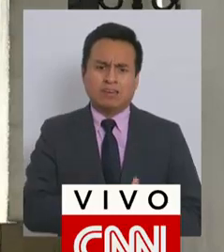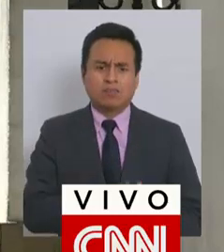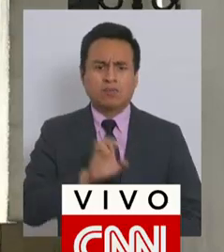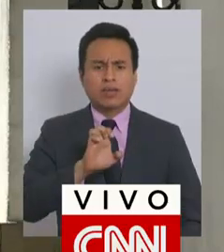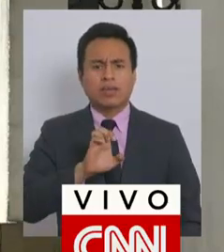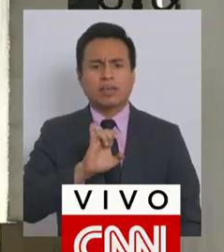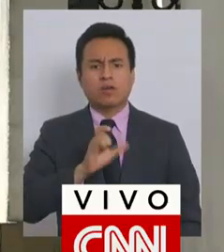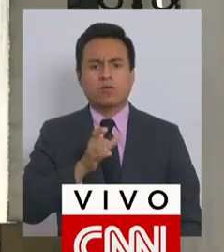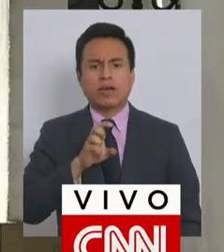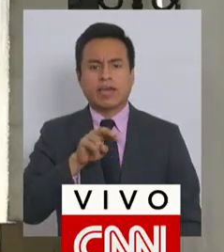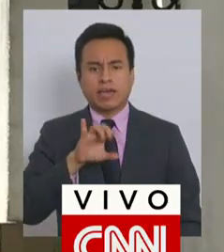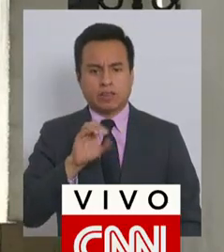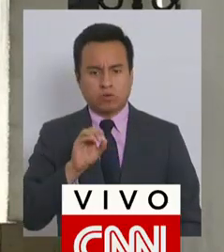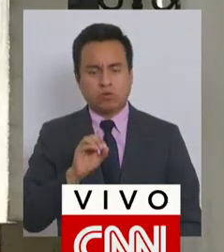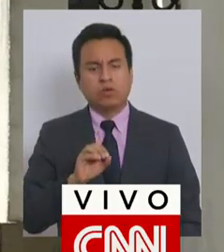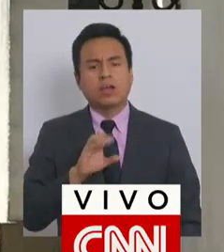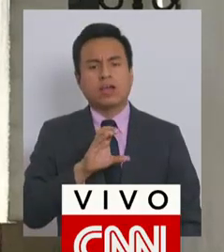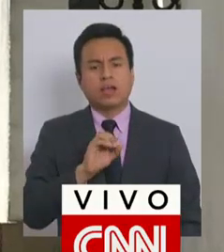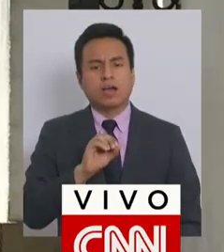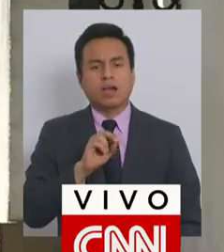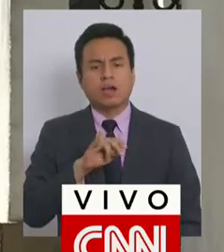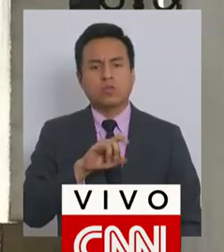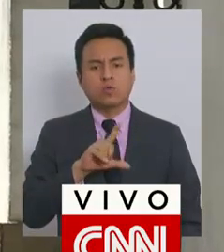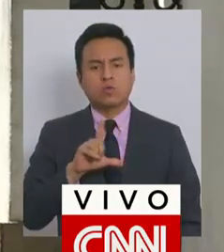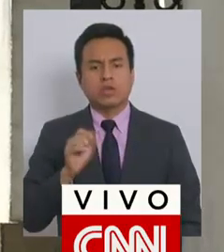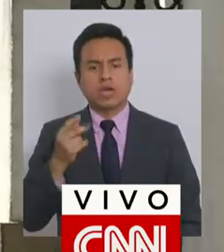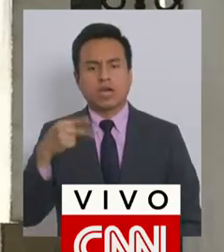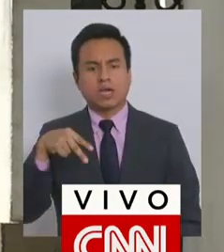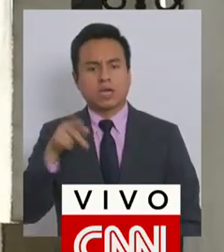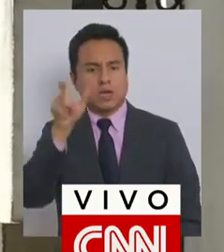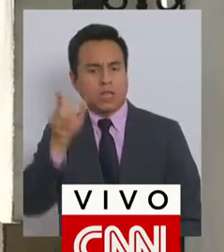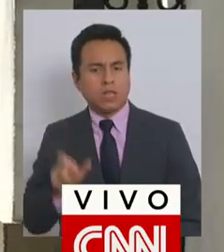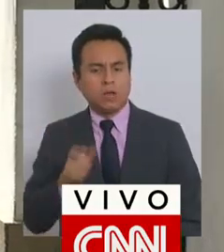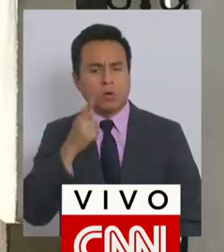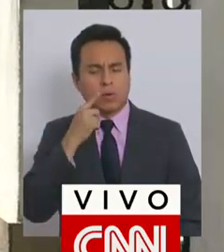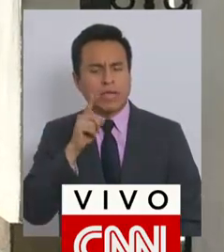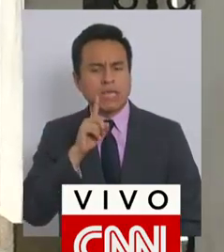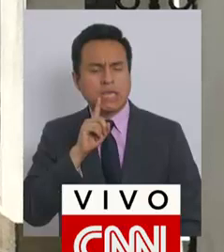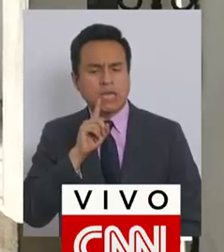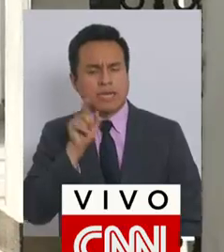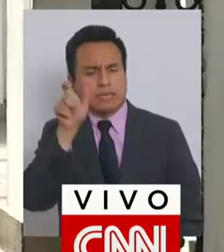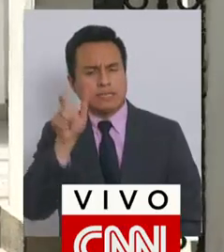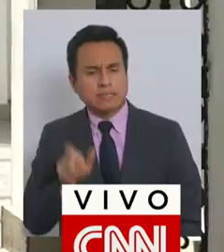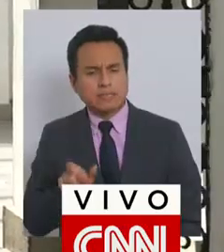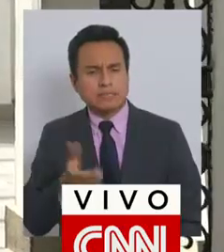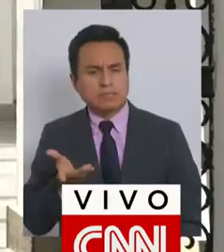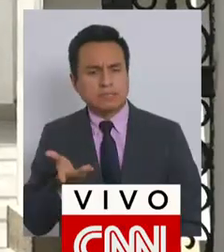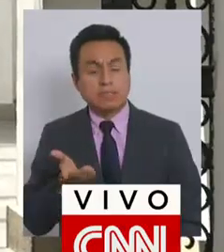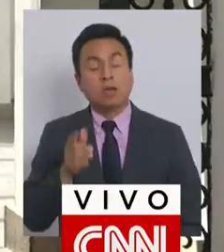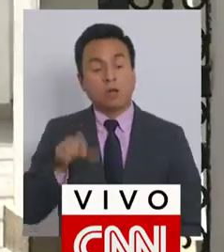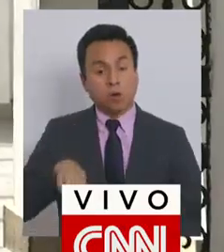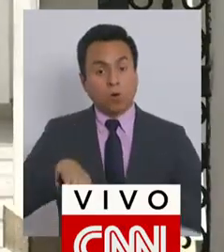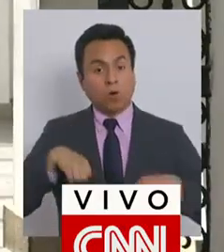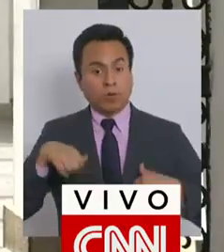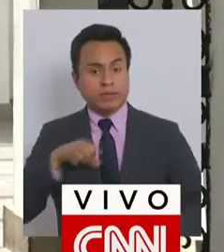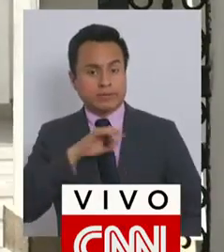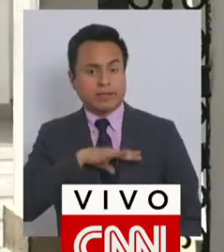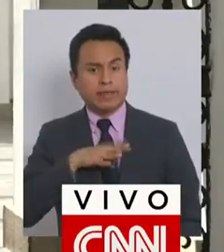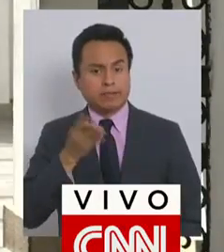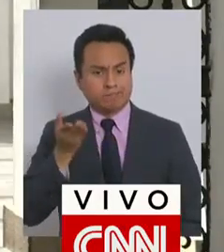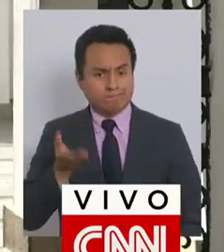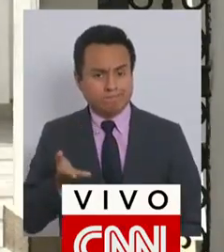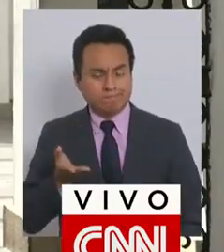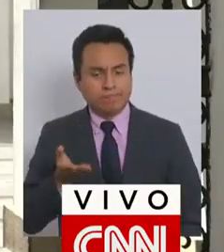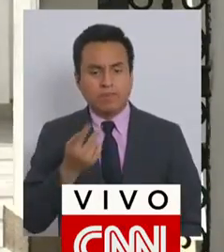asesinado Eugenio Naín Canuillán. ¿Quién es Eugenio Naín Canuillán? Un